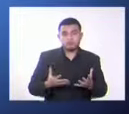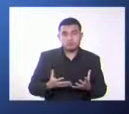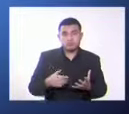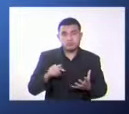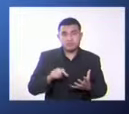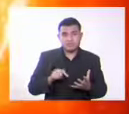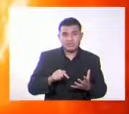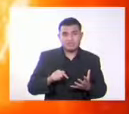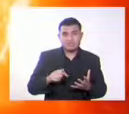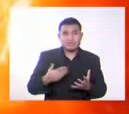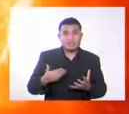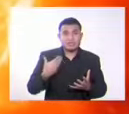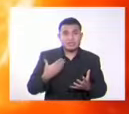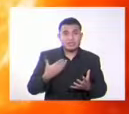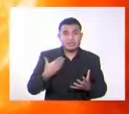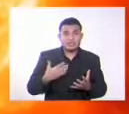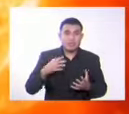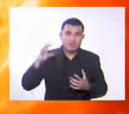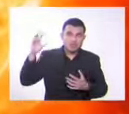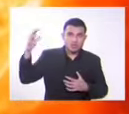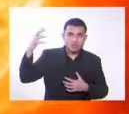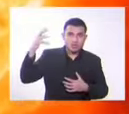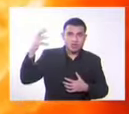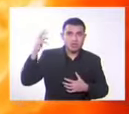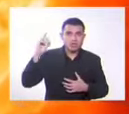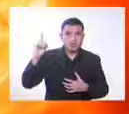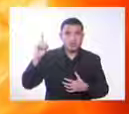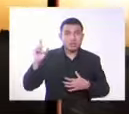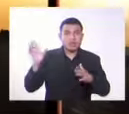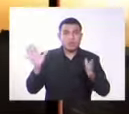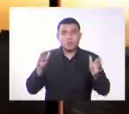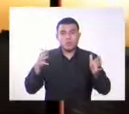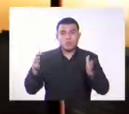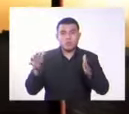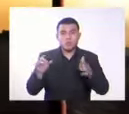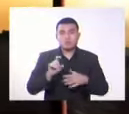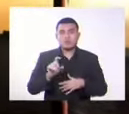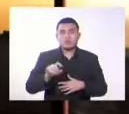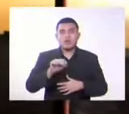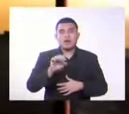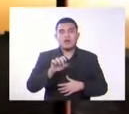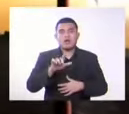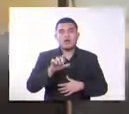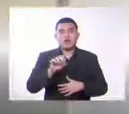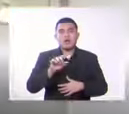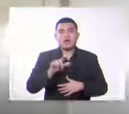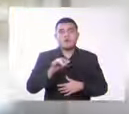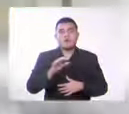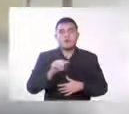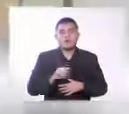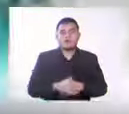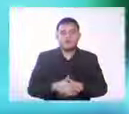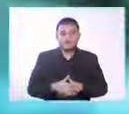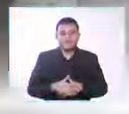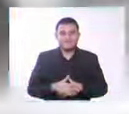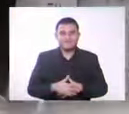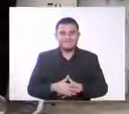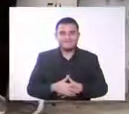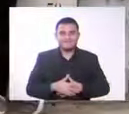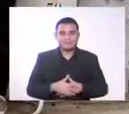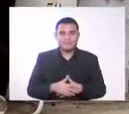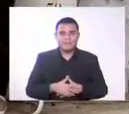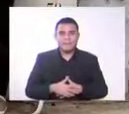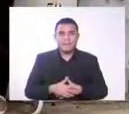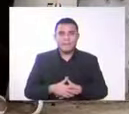de la Tierra, la energía solar y la energía del viento, conocida como energía eólica.